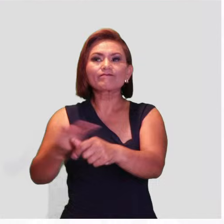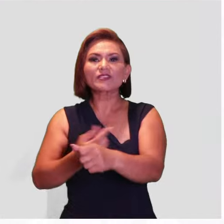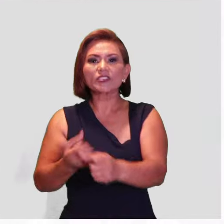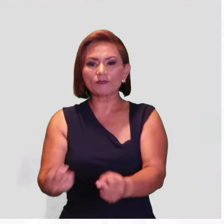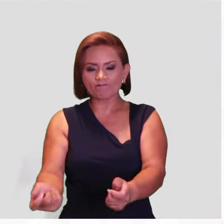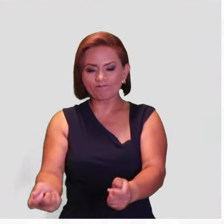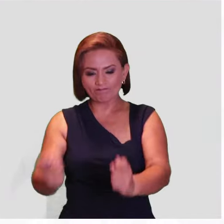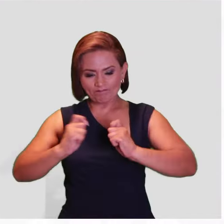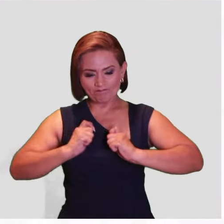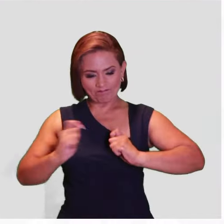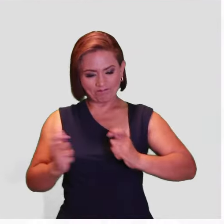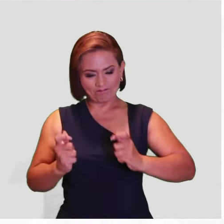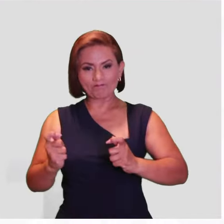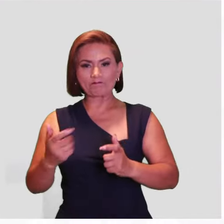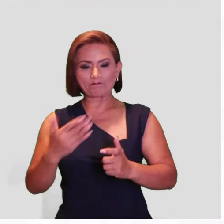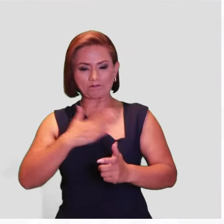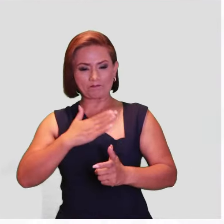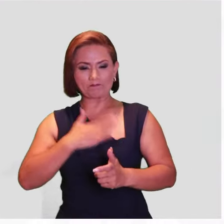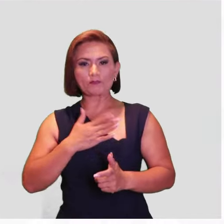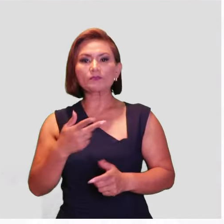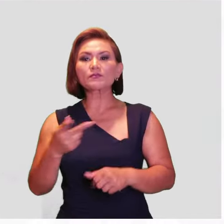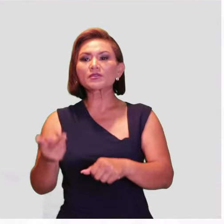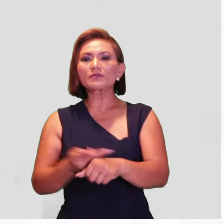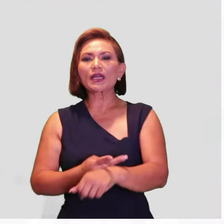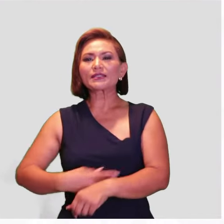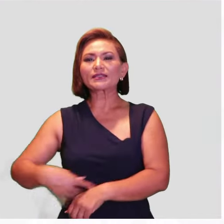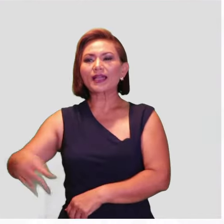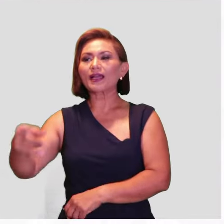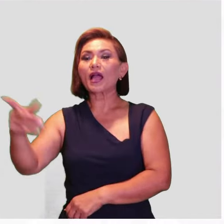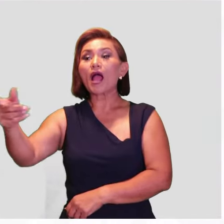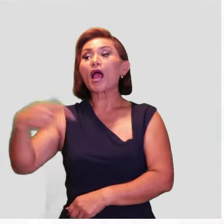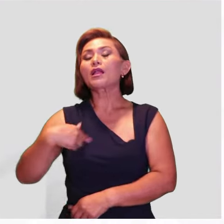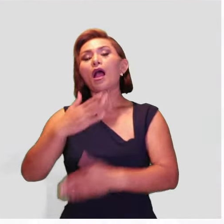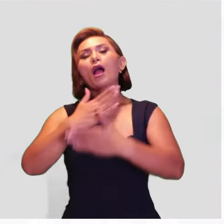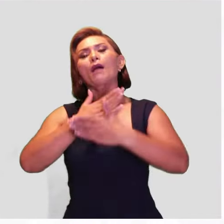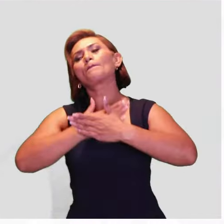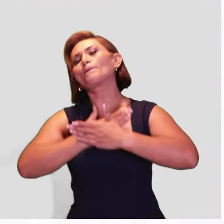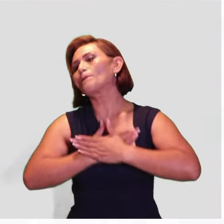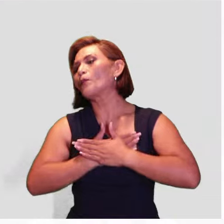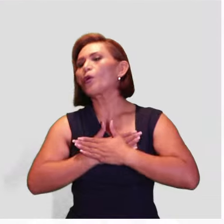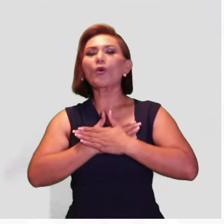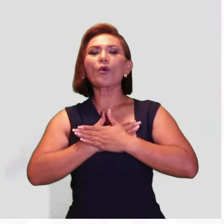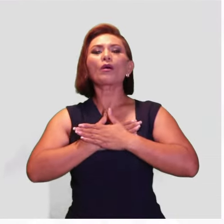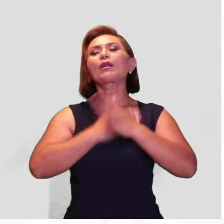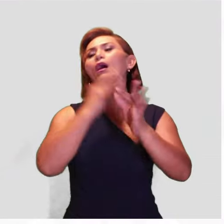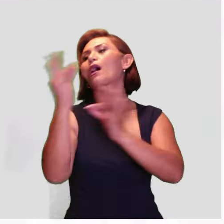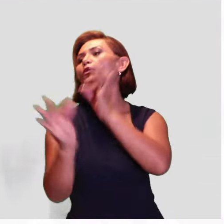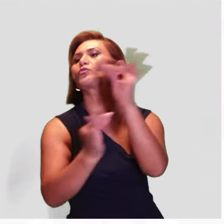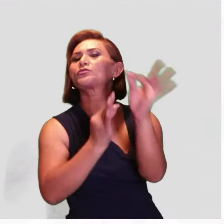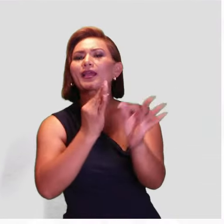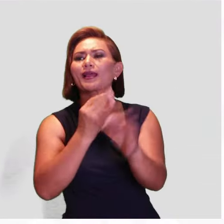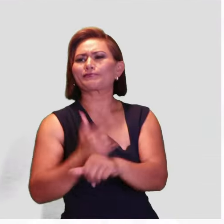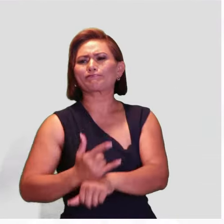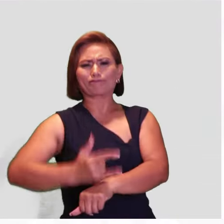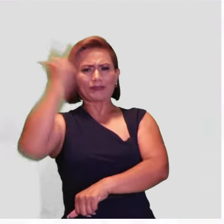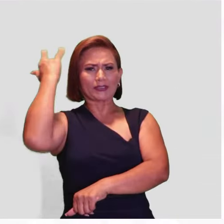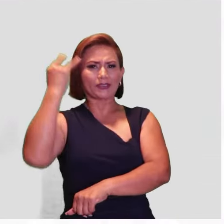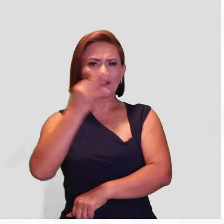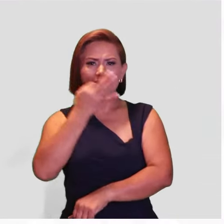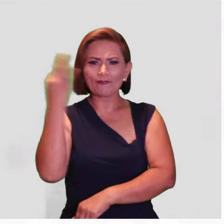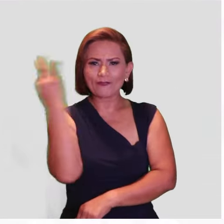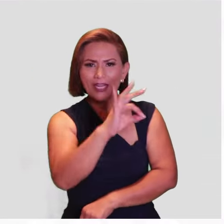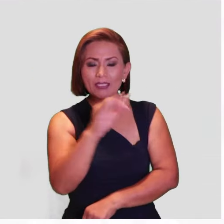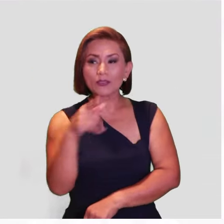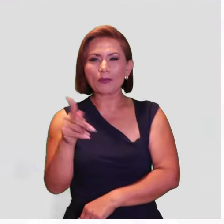poder, resultando falso el amor que tanto pregona y proclama a San Juan del Río. Quien ama algo o alguien no le